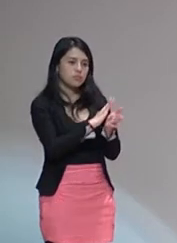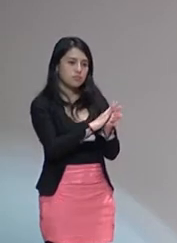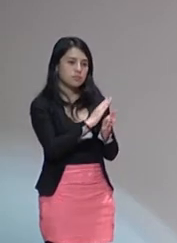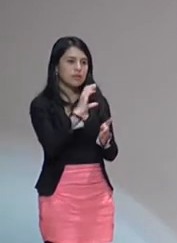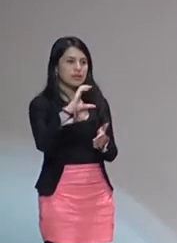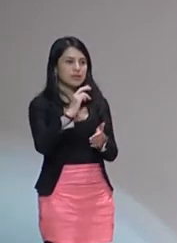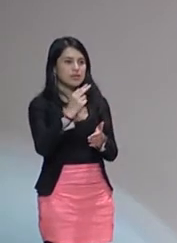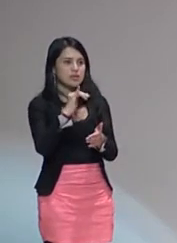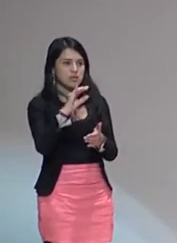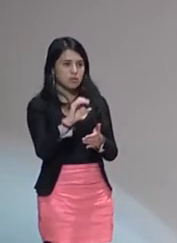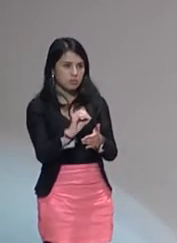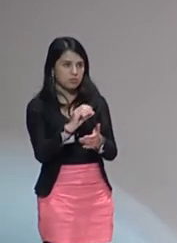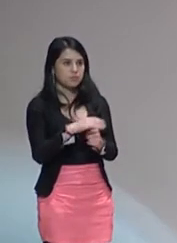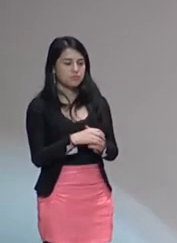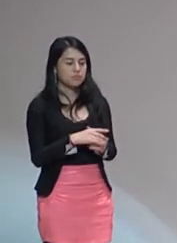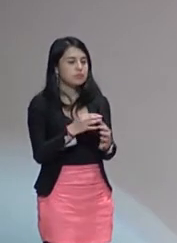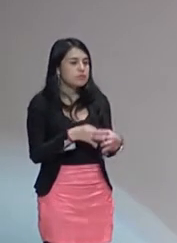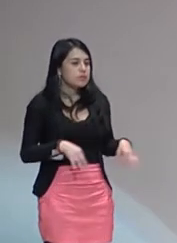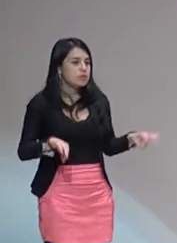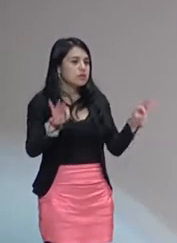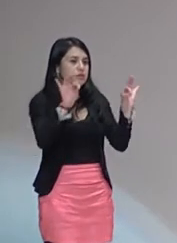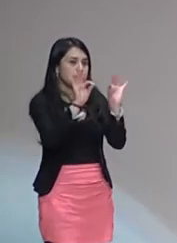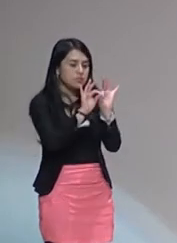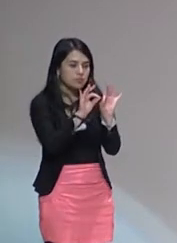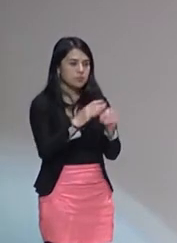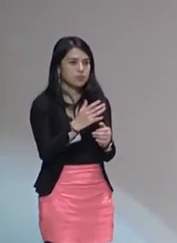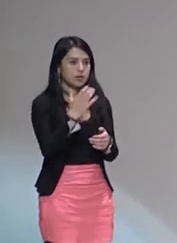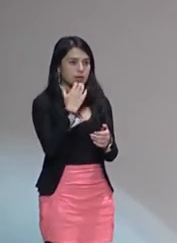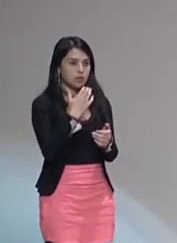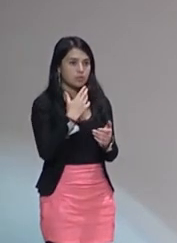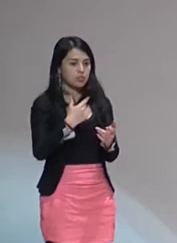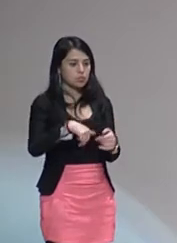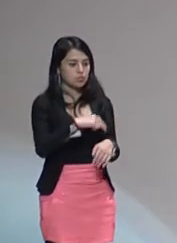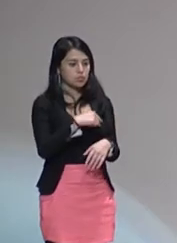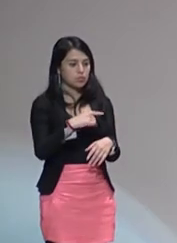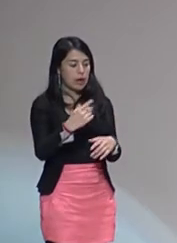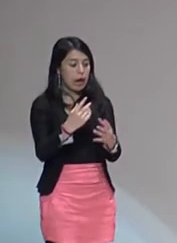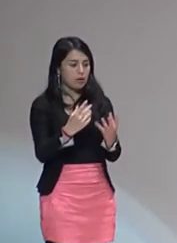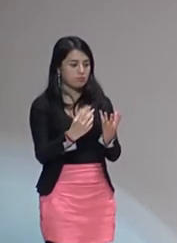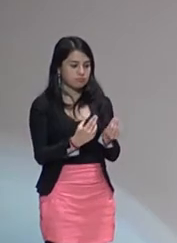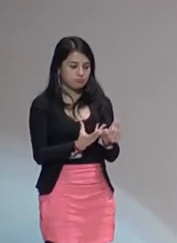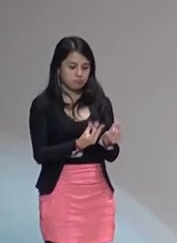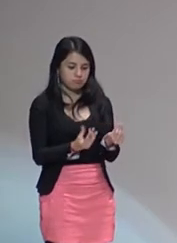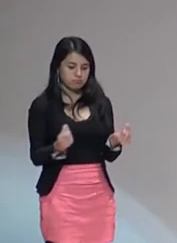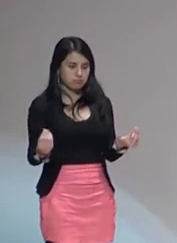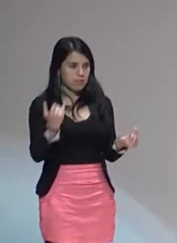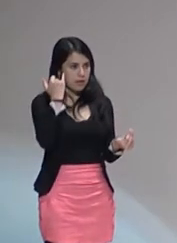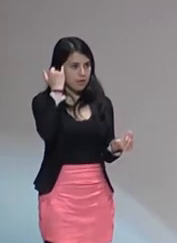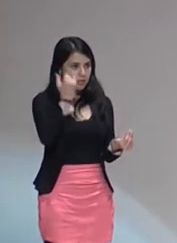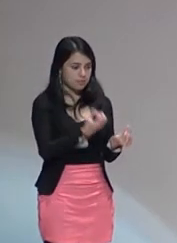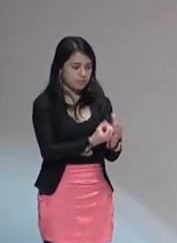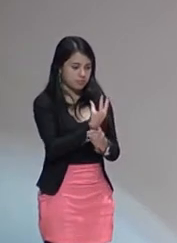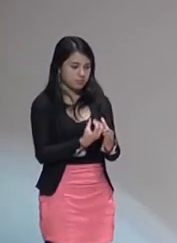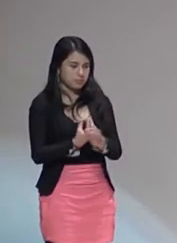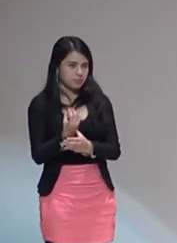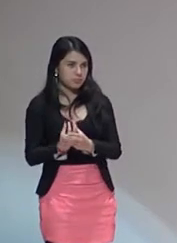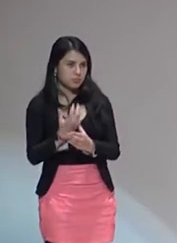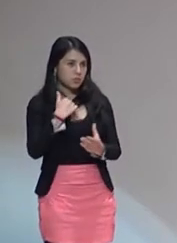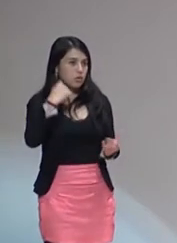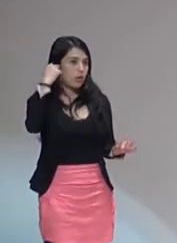Dilia. Entonces, muy importante crear equipos, porque pienso